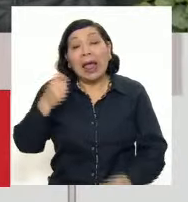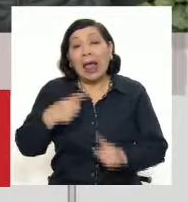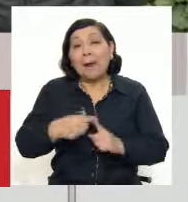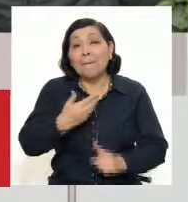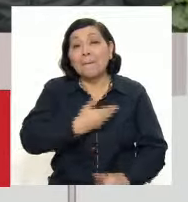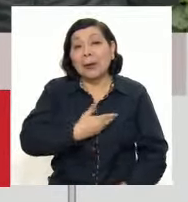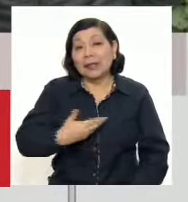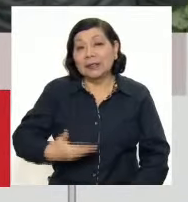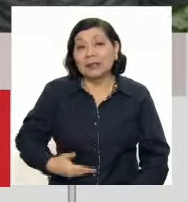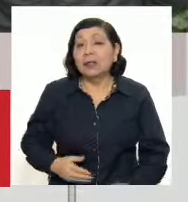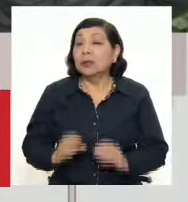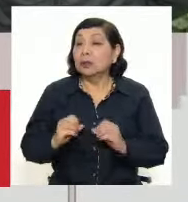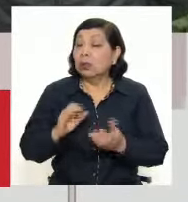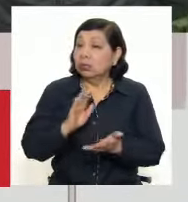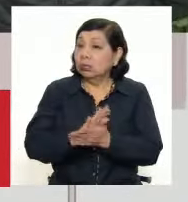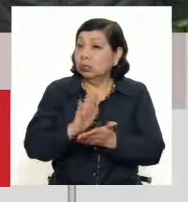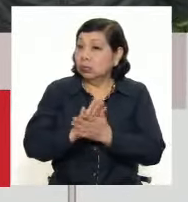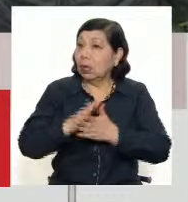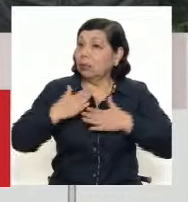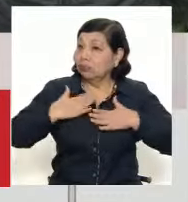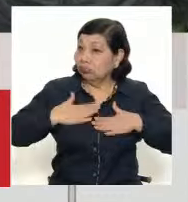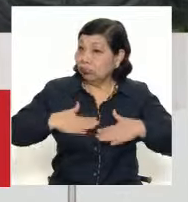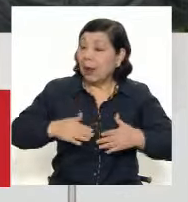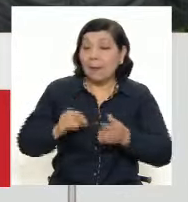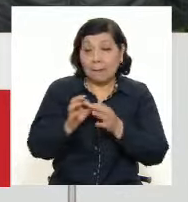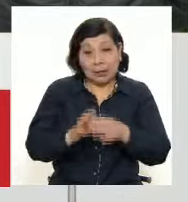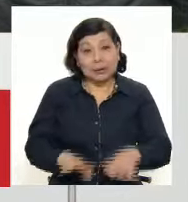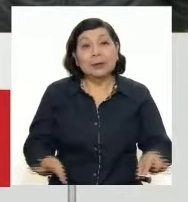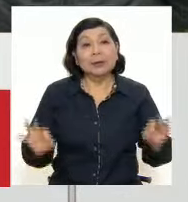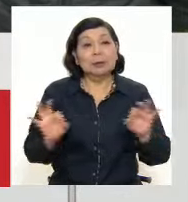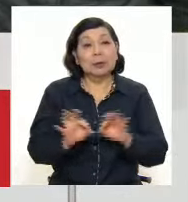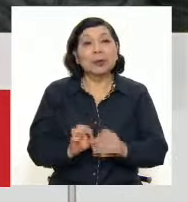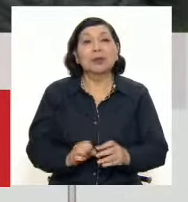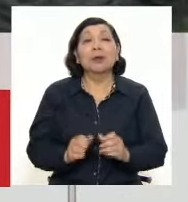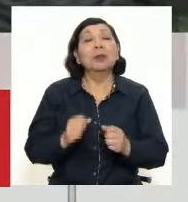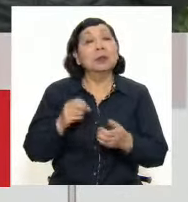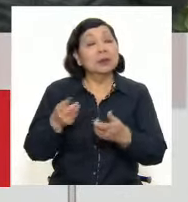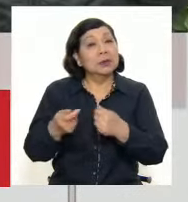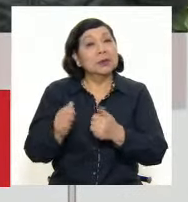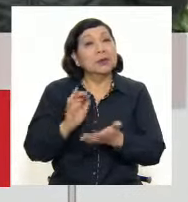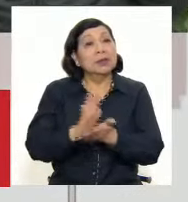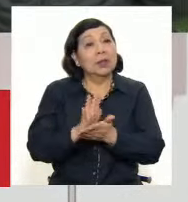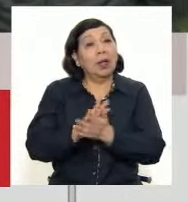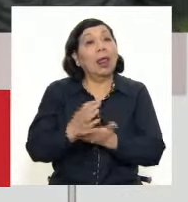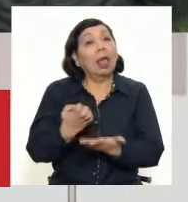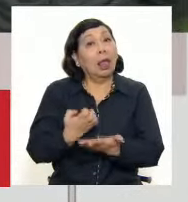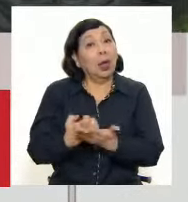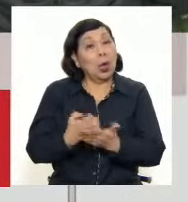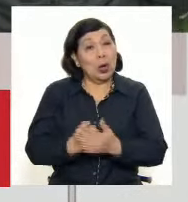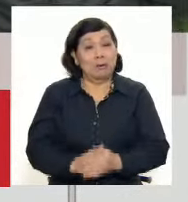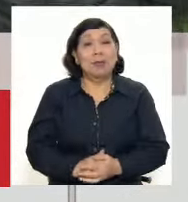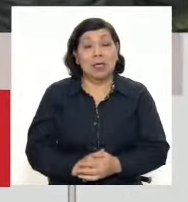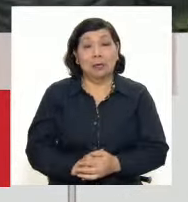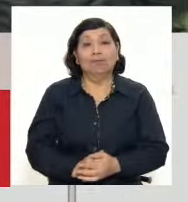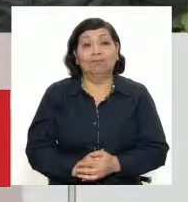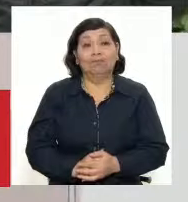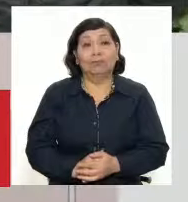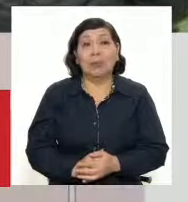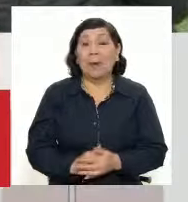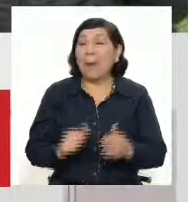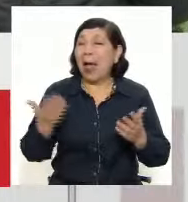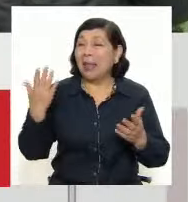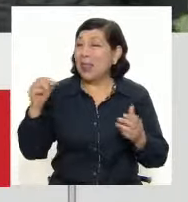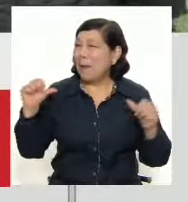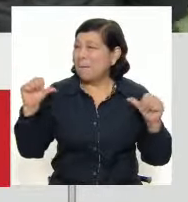expresidente? Darnos la tranquilidad, creo yo que es lo más importante. Nos dio la tranquilidad en lo que es la economía, que en su momento estuvo